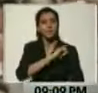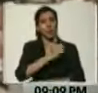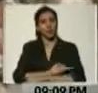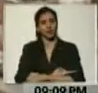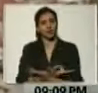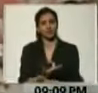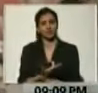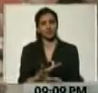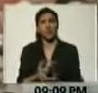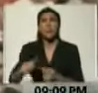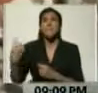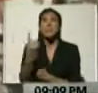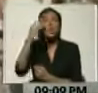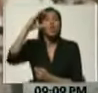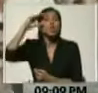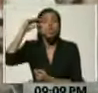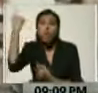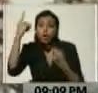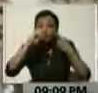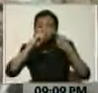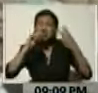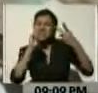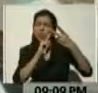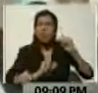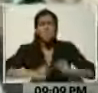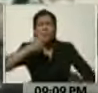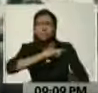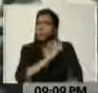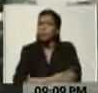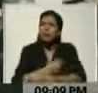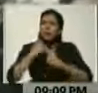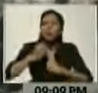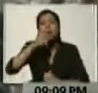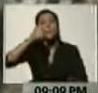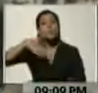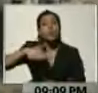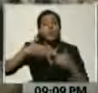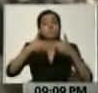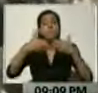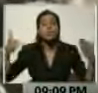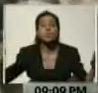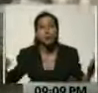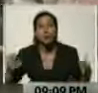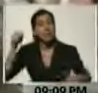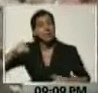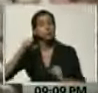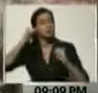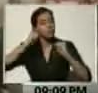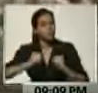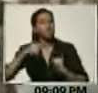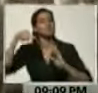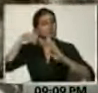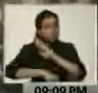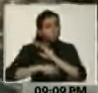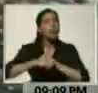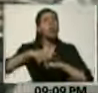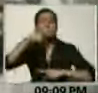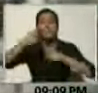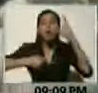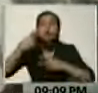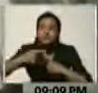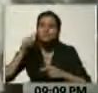después del poder de Dios, el poder popular, el poder del pueblo, eso es algo profundamente político. Eso